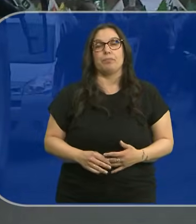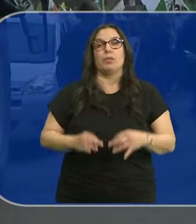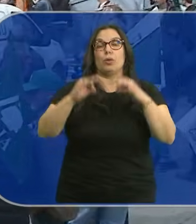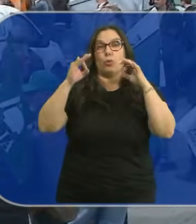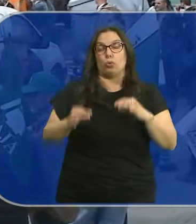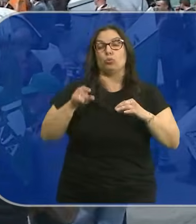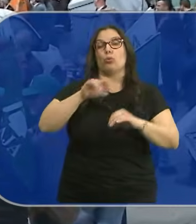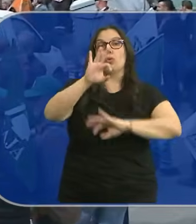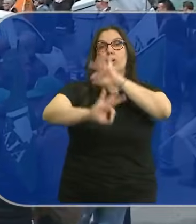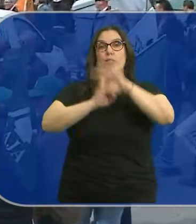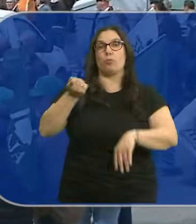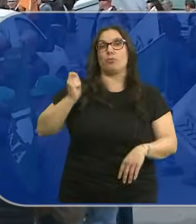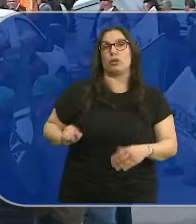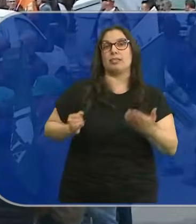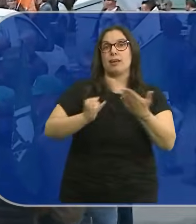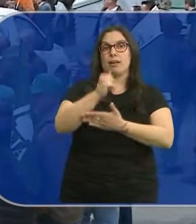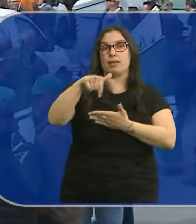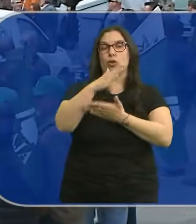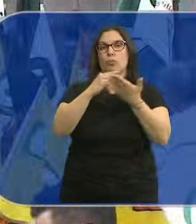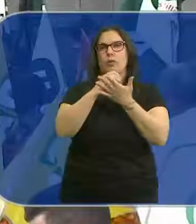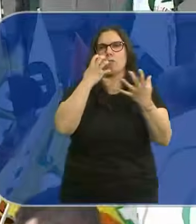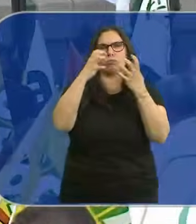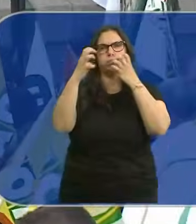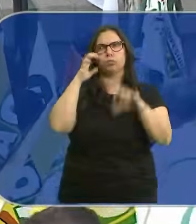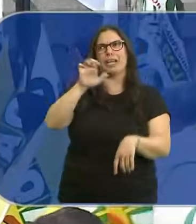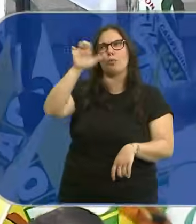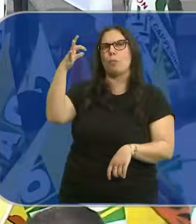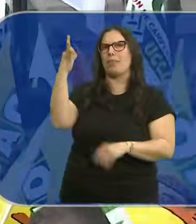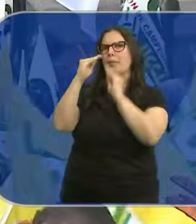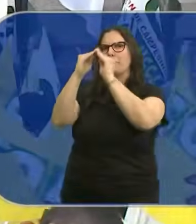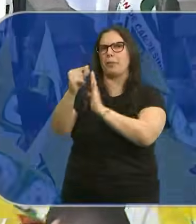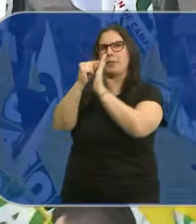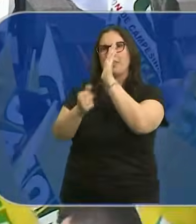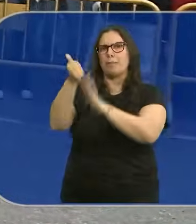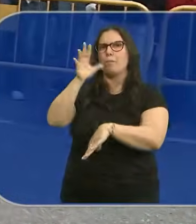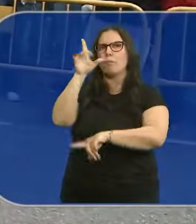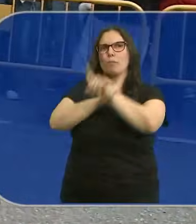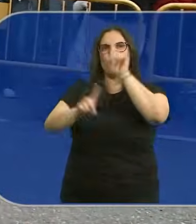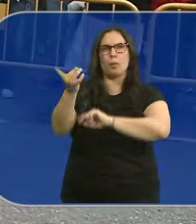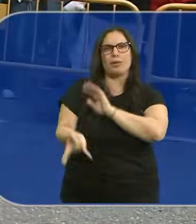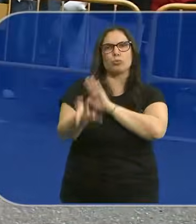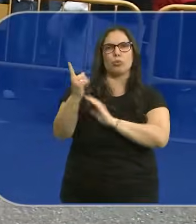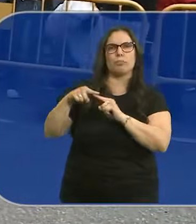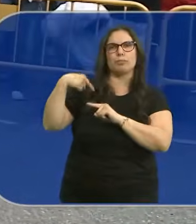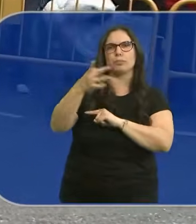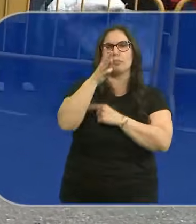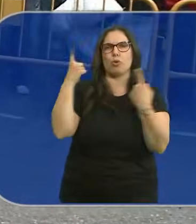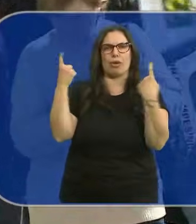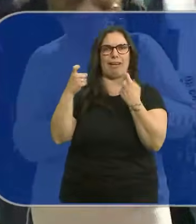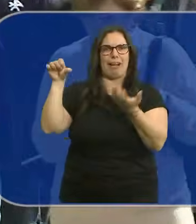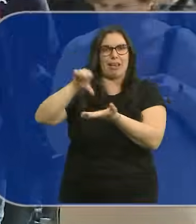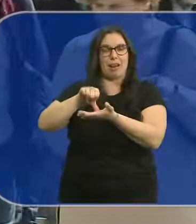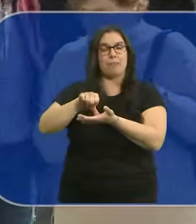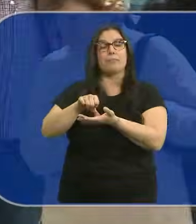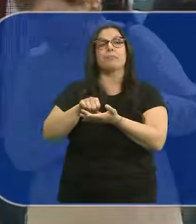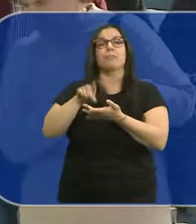Precisamente las organizaciones profesionales agrarias de la comunidad reclaman a Europa más medidas para poder hacer frente a los problemas ocasionados por el conflicto en Irán.